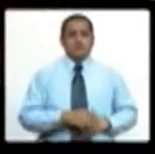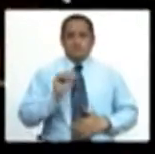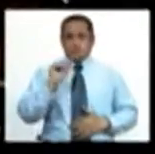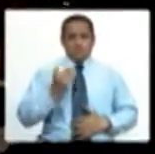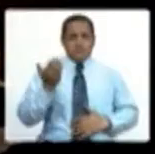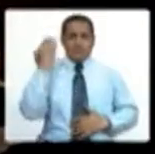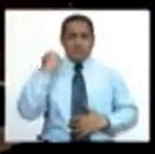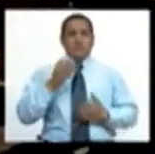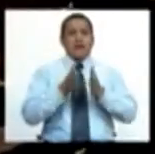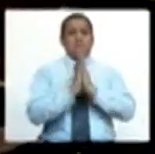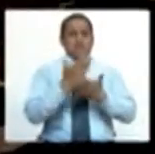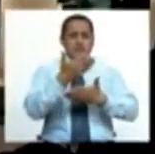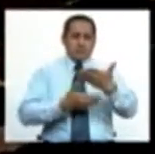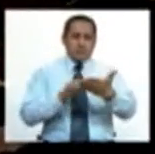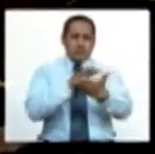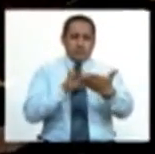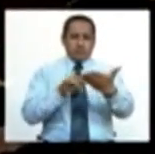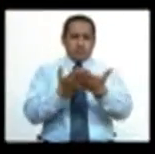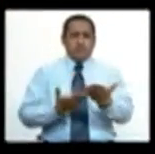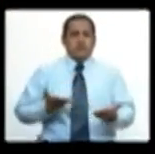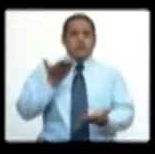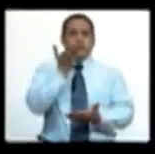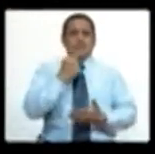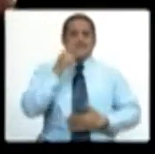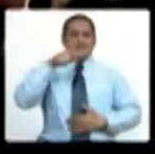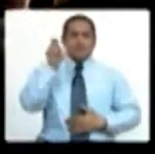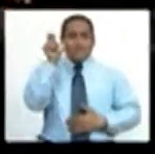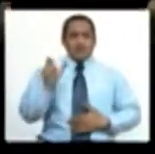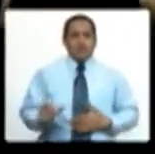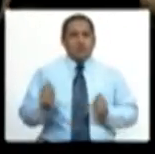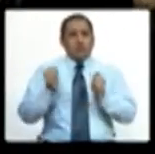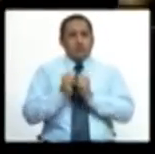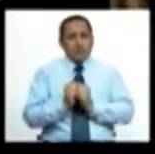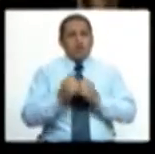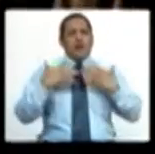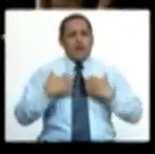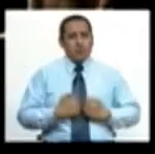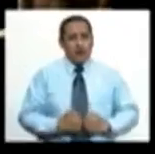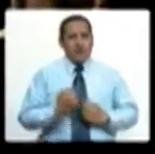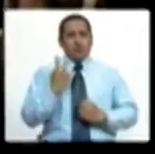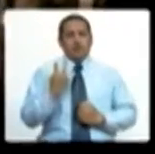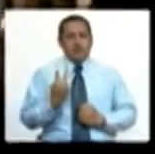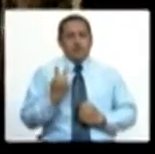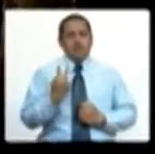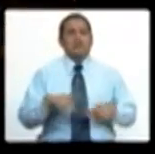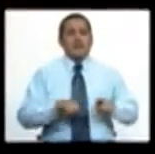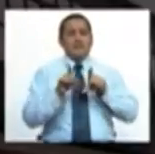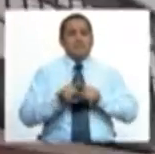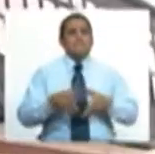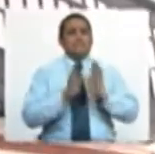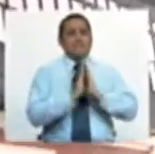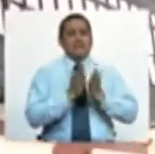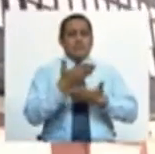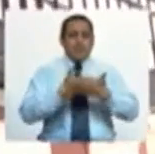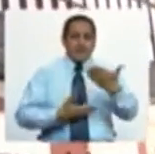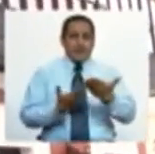Hasta hace algún tiempo, para apelar era necesaria la presencia del procesado, quien, acompañado de su representante legal o su abogado,